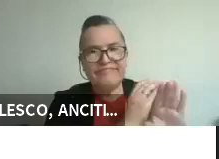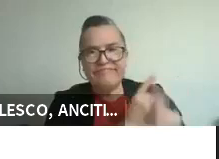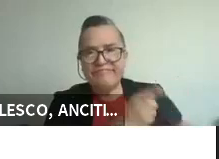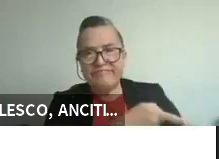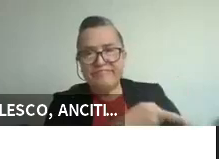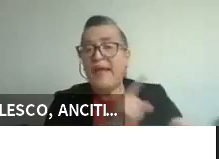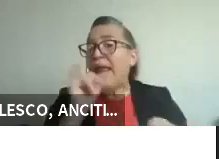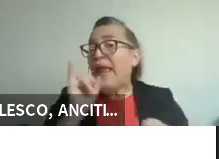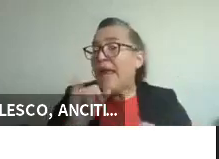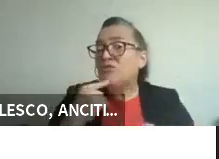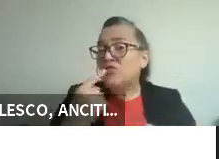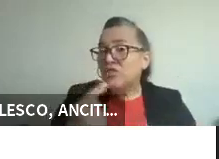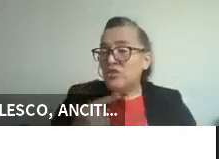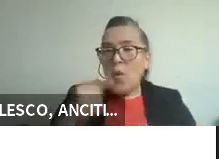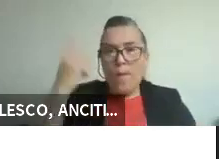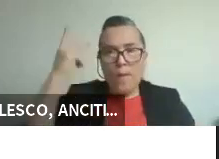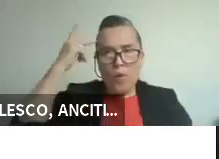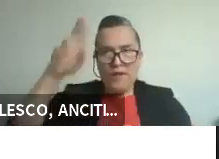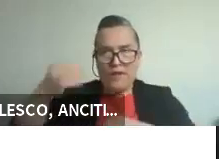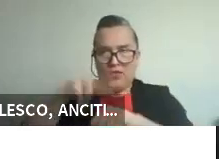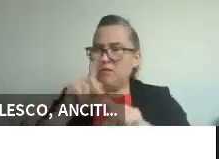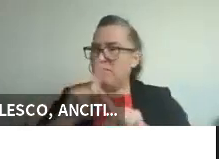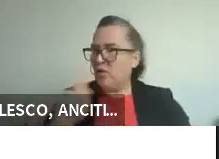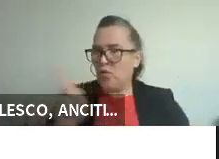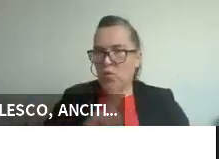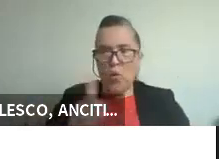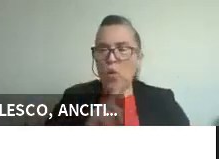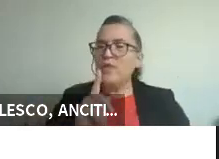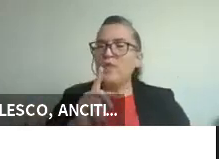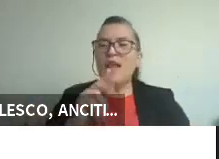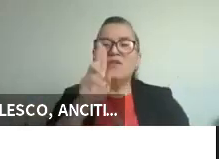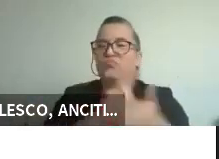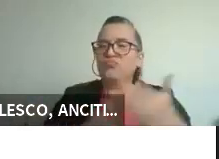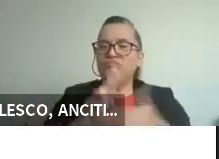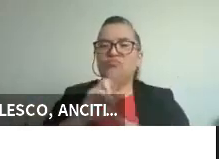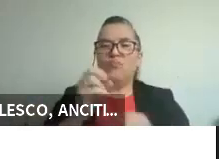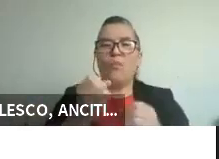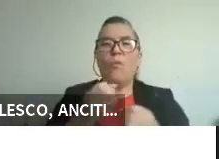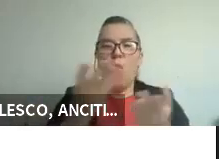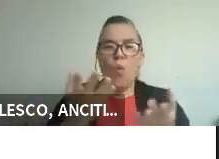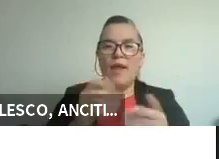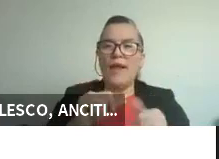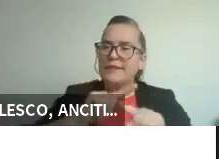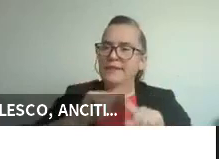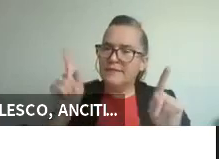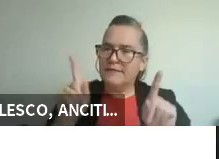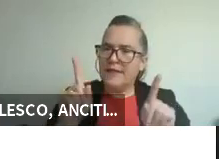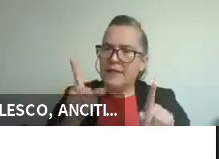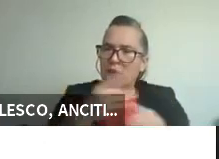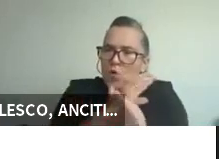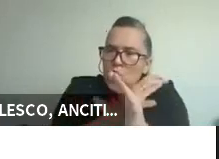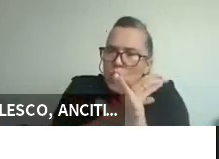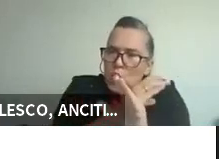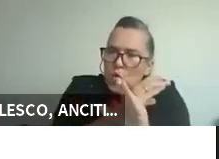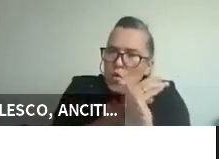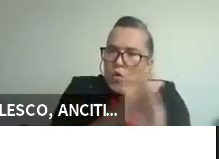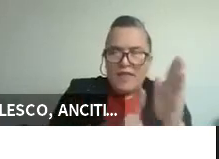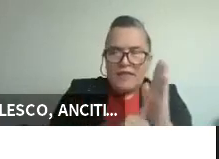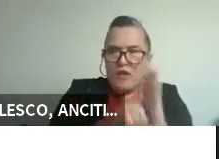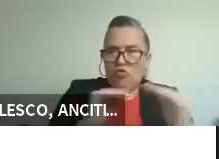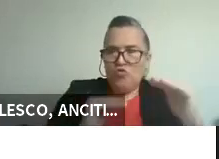nacionales no así las políticas de las universidades públicas donde se ha tenido una número de cuidar el desarrollo equilibrado